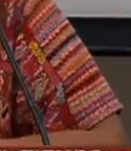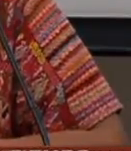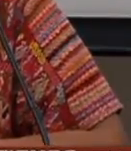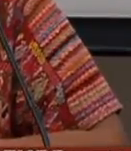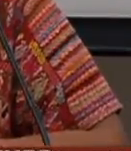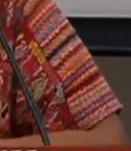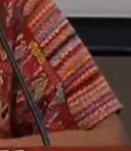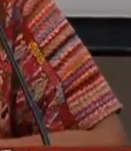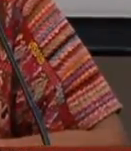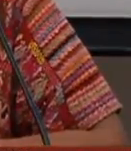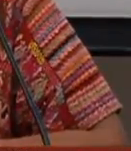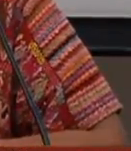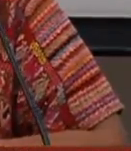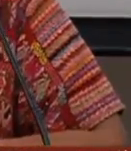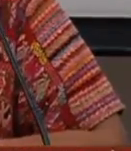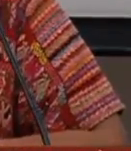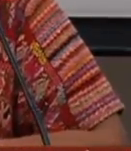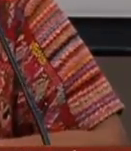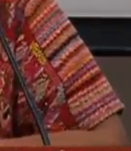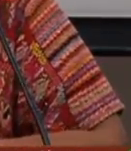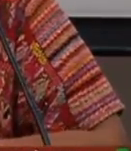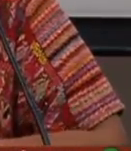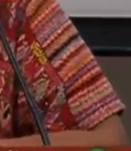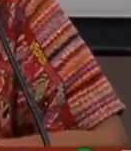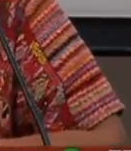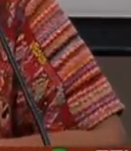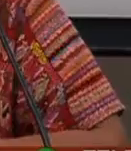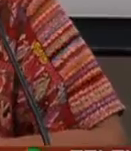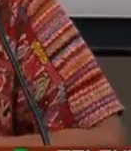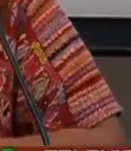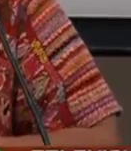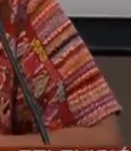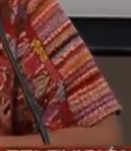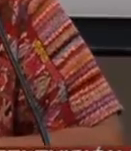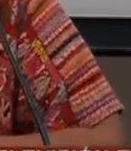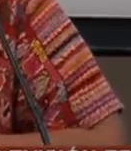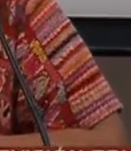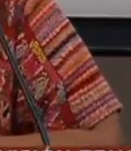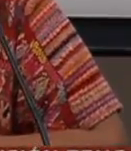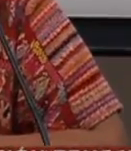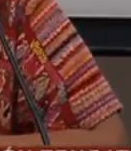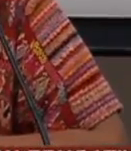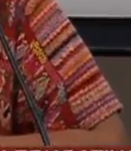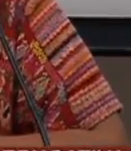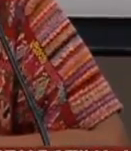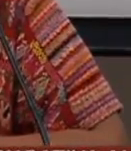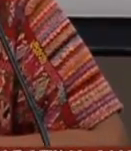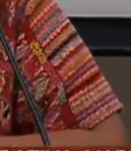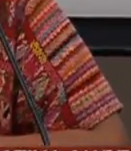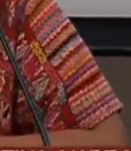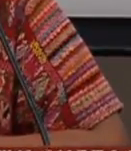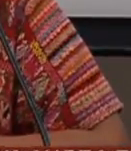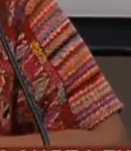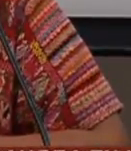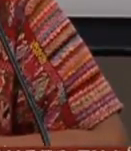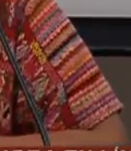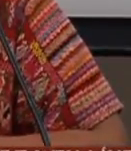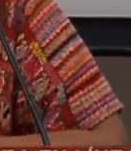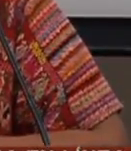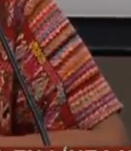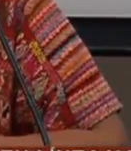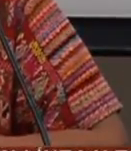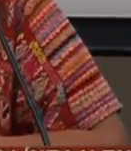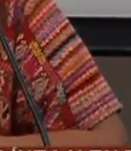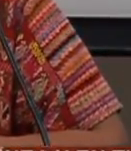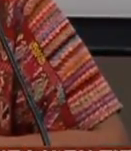Preparémonos todos para ser víctima de la impunidad. Y yo creo que, por eso yo pienso que no es un asunto solo de un